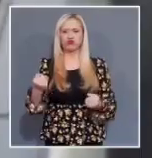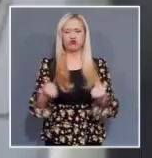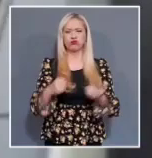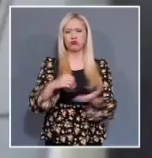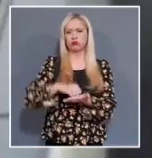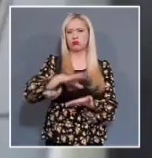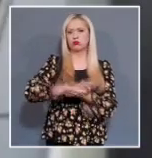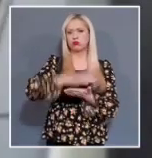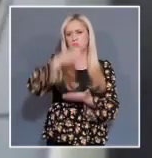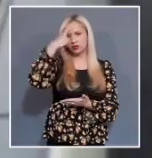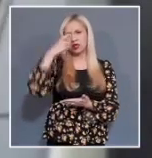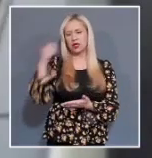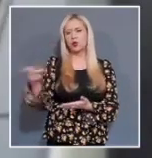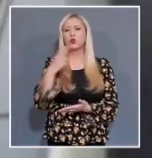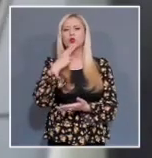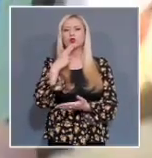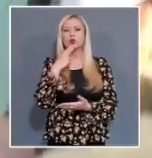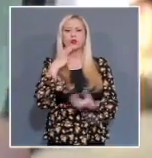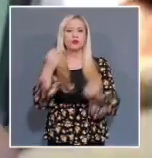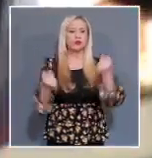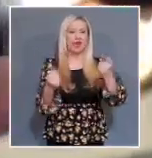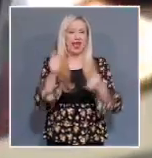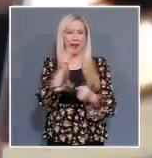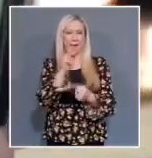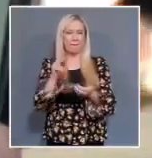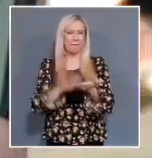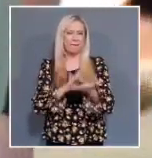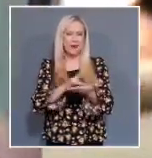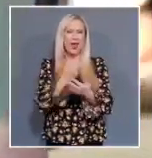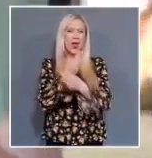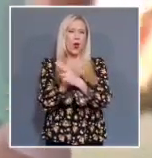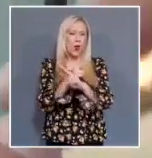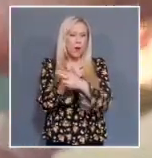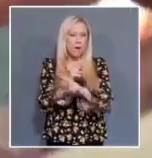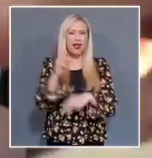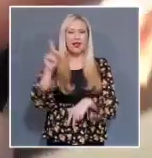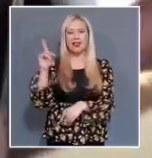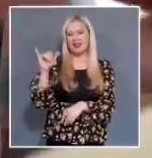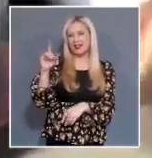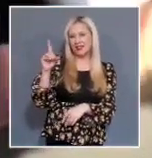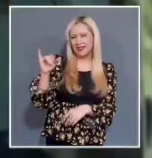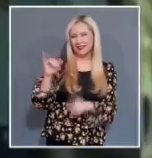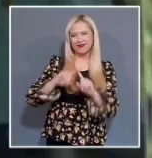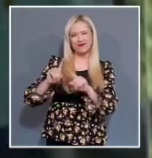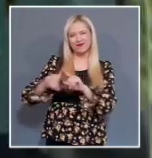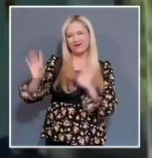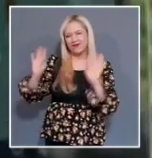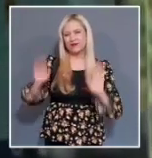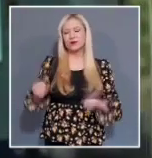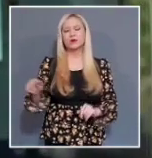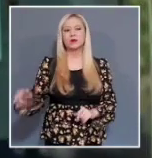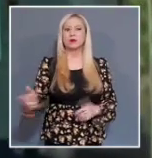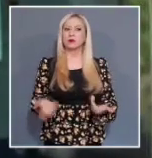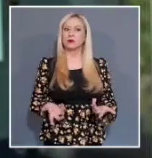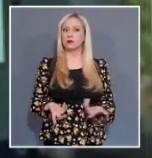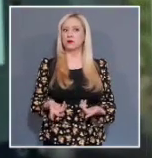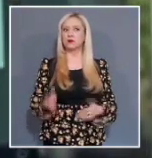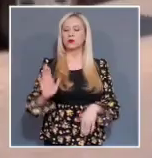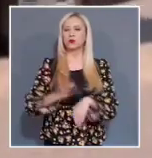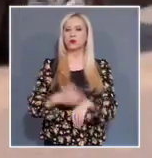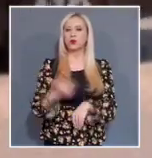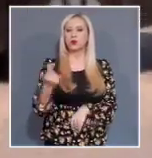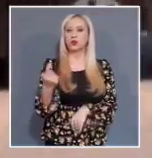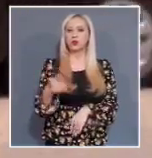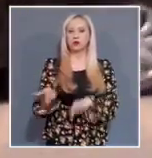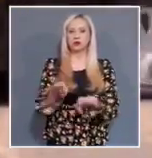transporte. Así, no concurren las manifestaciones del vínculo de subordinación y dependencia, tales como la existencia de jornadas obligatorias